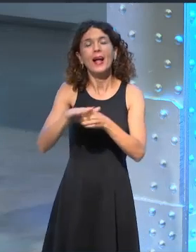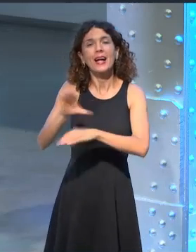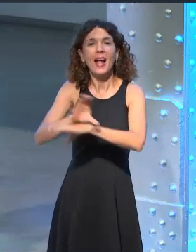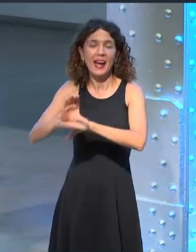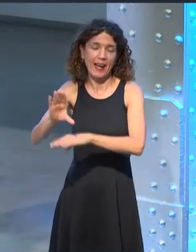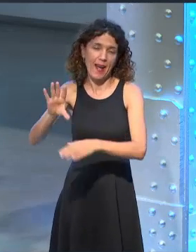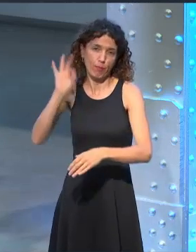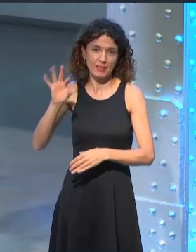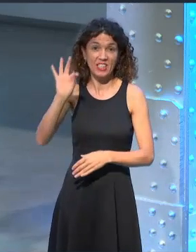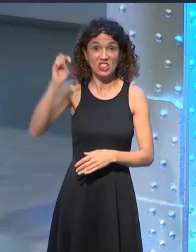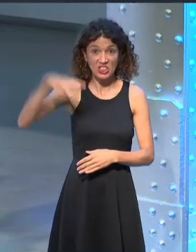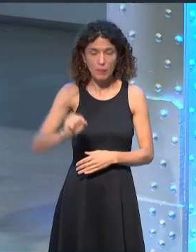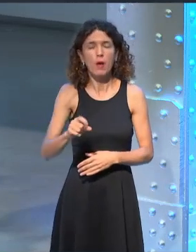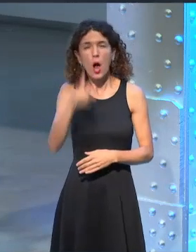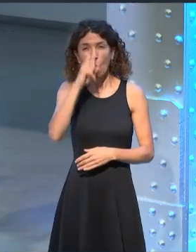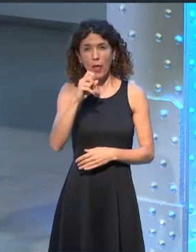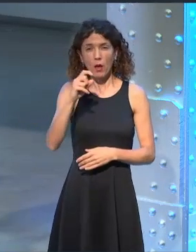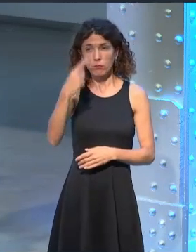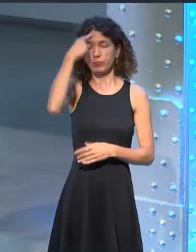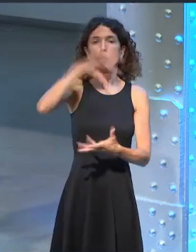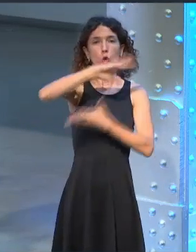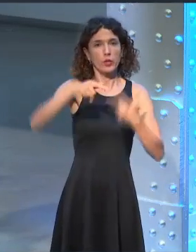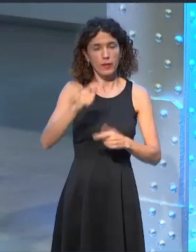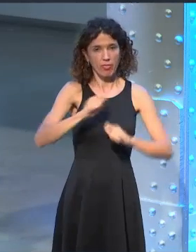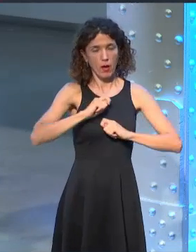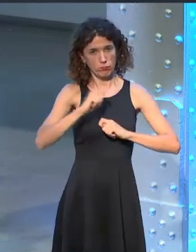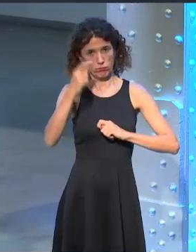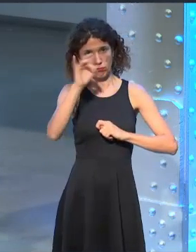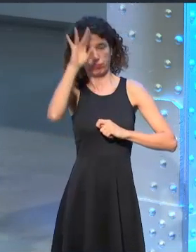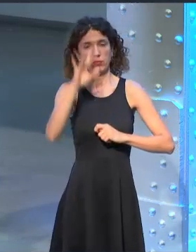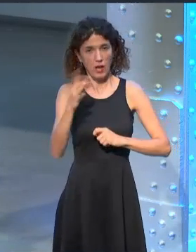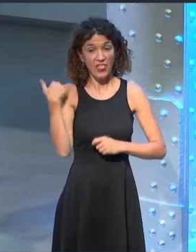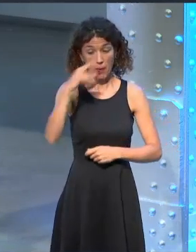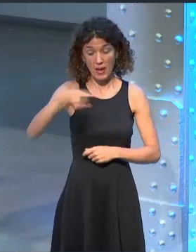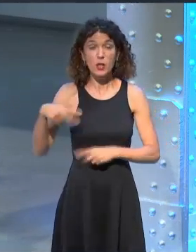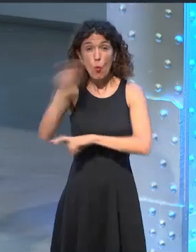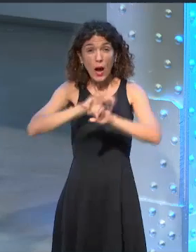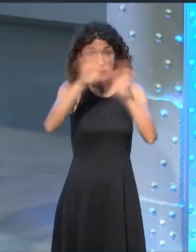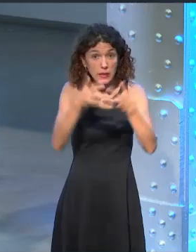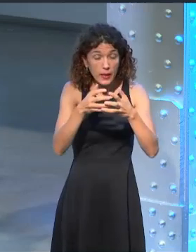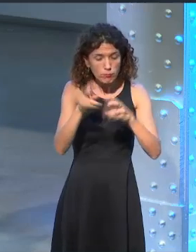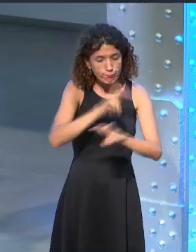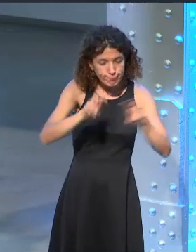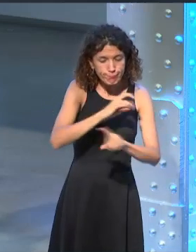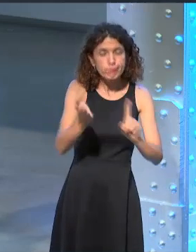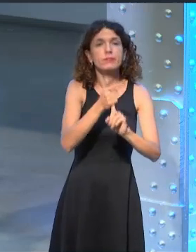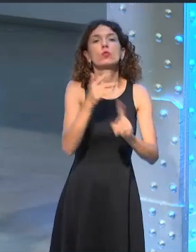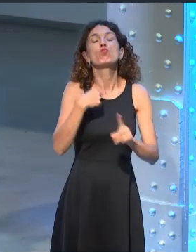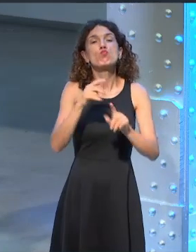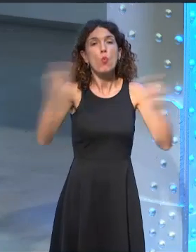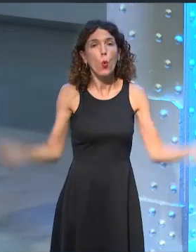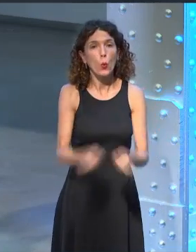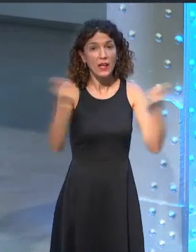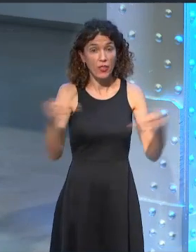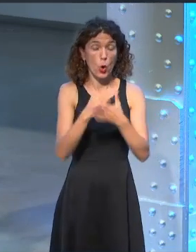Entonces, cuando yo lo estaba leyendo, recordé una noticia que me sorprendió muchísimo hace unos meses y luego la fui a buscar a internet. Y era una publicación que había